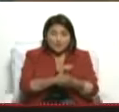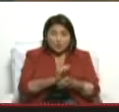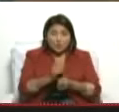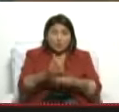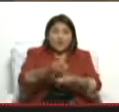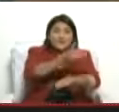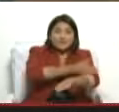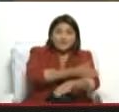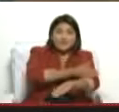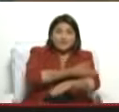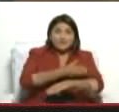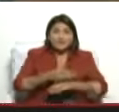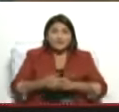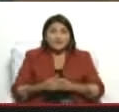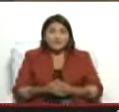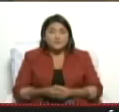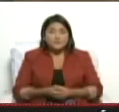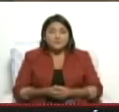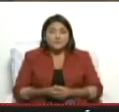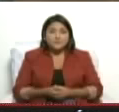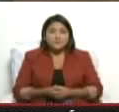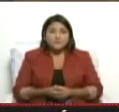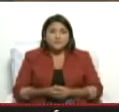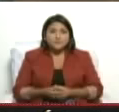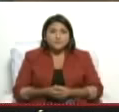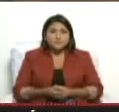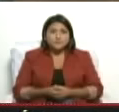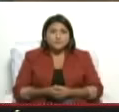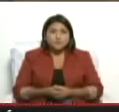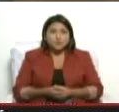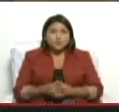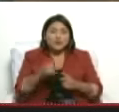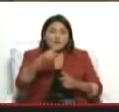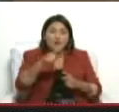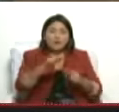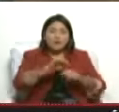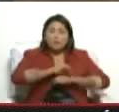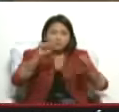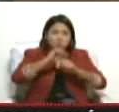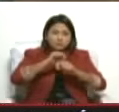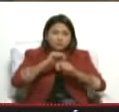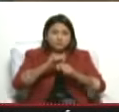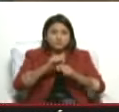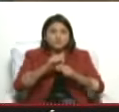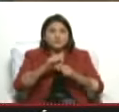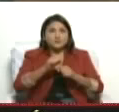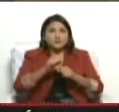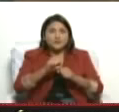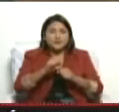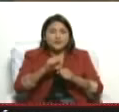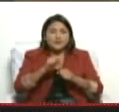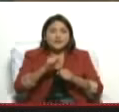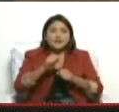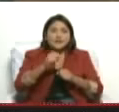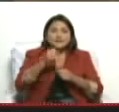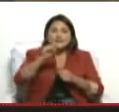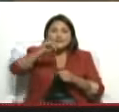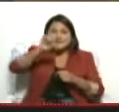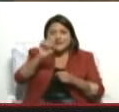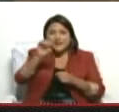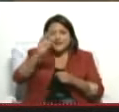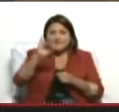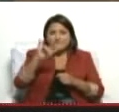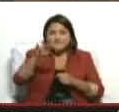de eso con explosivos volar la sede del cín fue